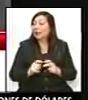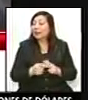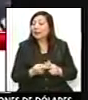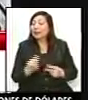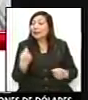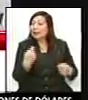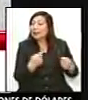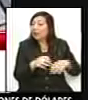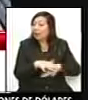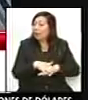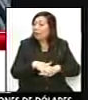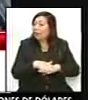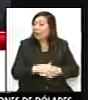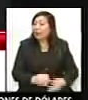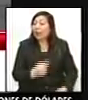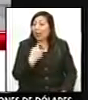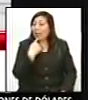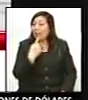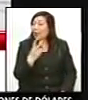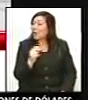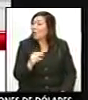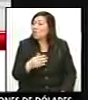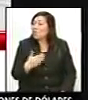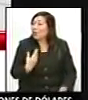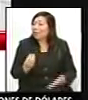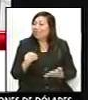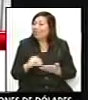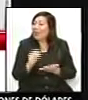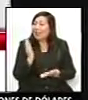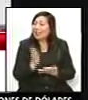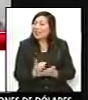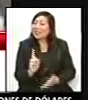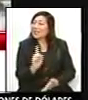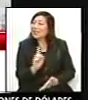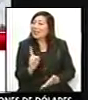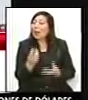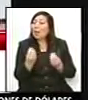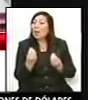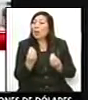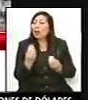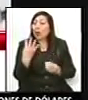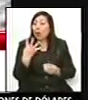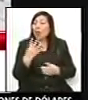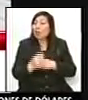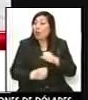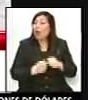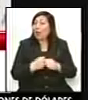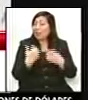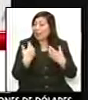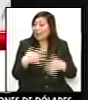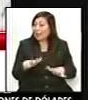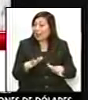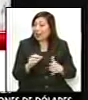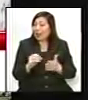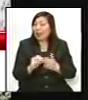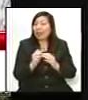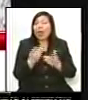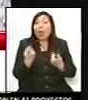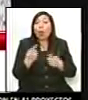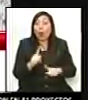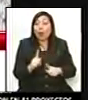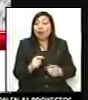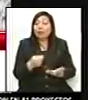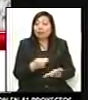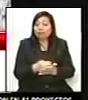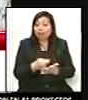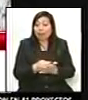infracciones administrativas advertidas ya no pueden imponer sanción, ya que prescriben los 4 años contados a partir del día en que la infracción se